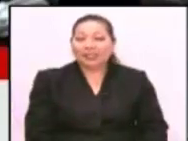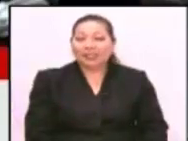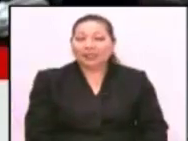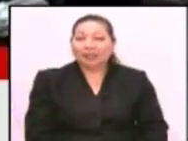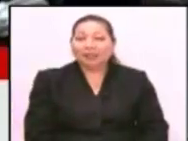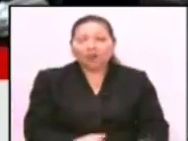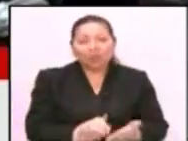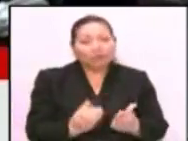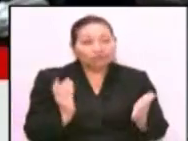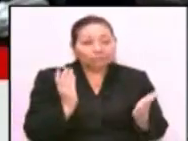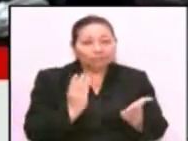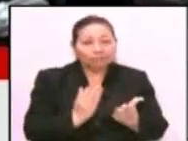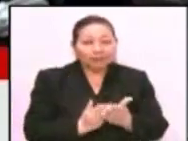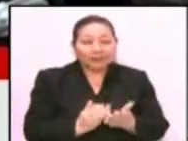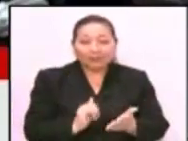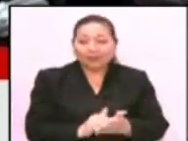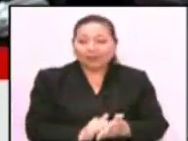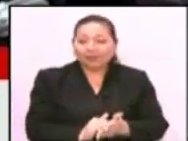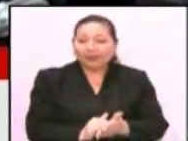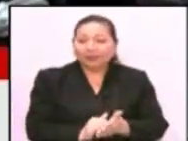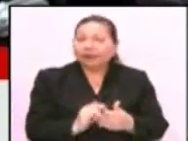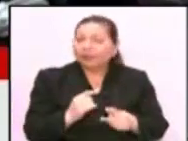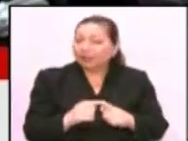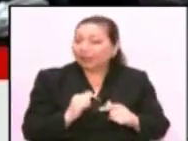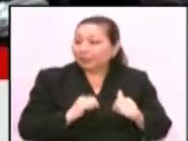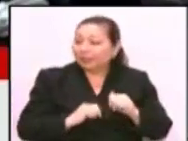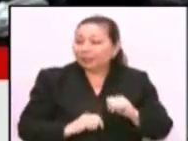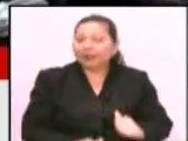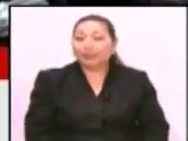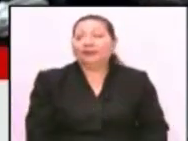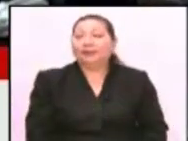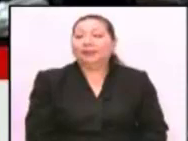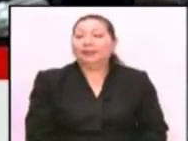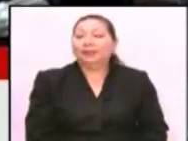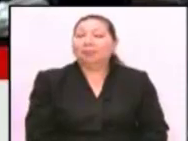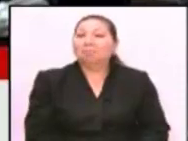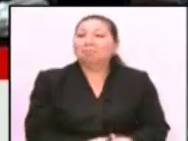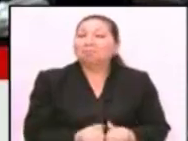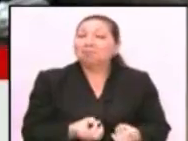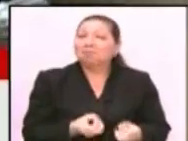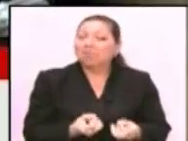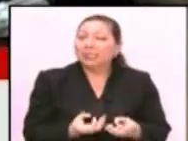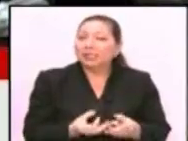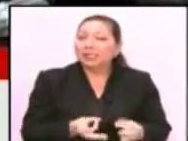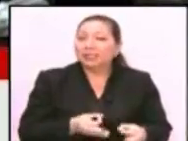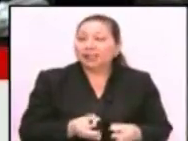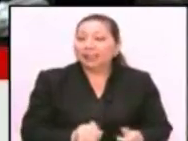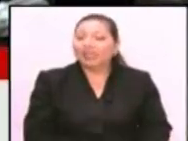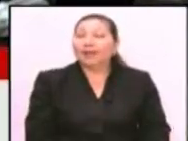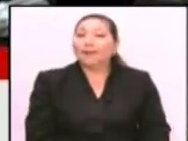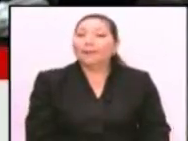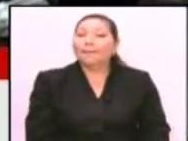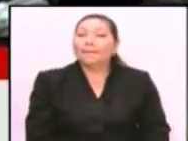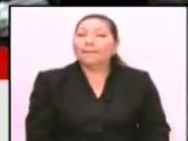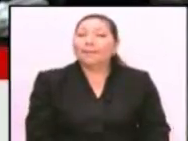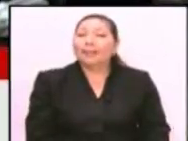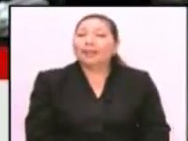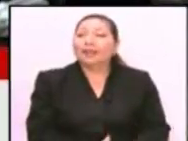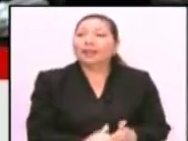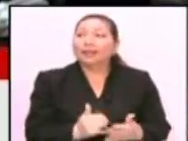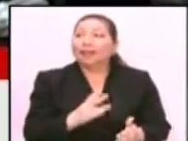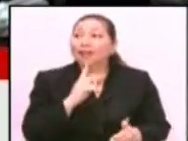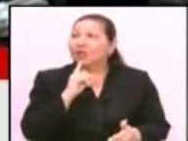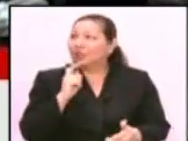son contratos rígidos, donde se especifica una serie de actividades con bastantes detalles. En ese tipo de mecanismos, ya